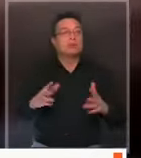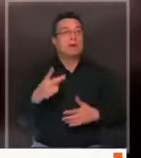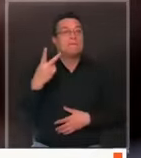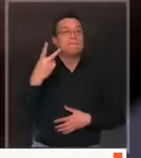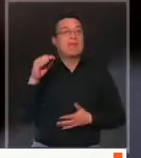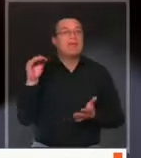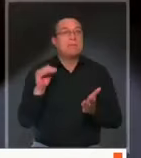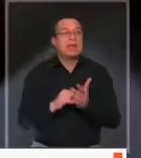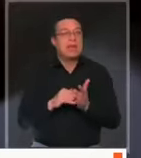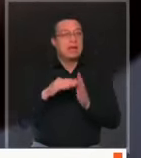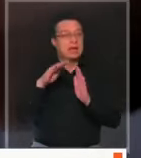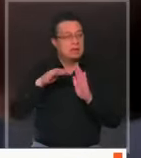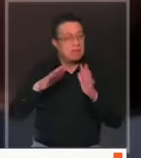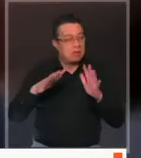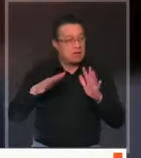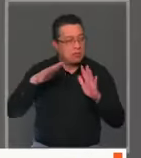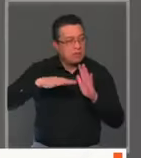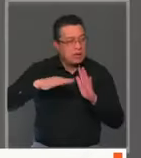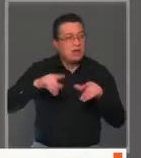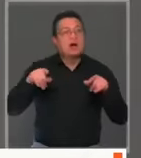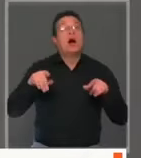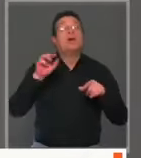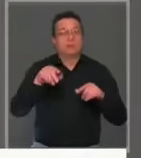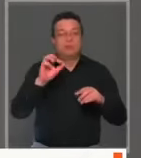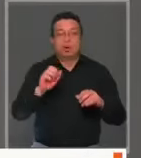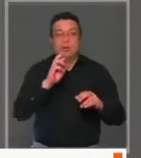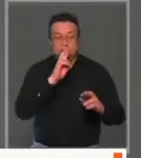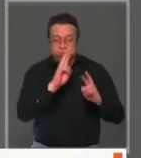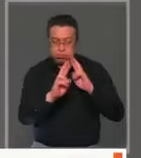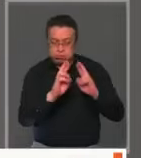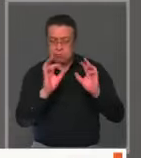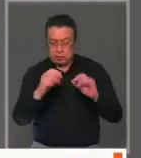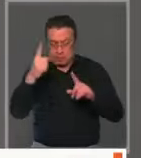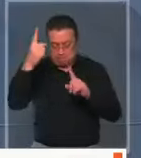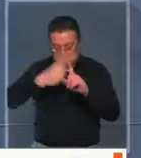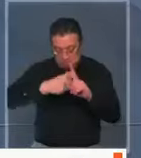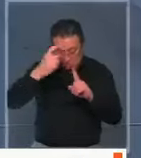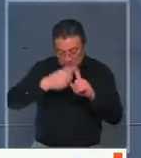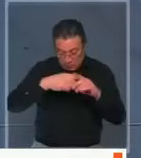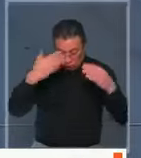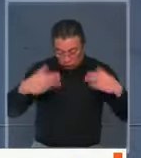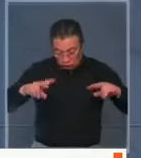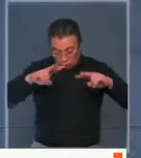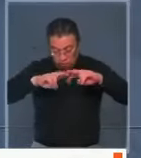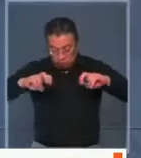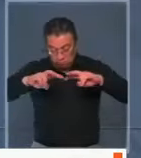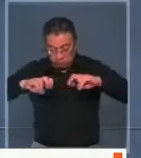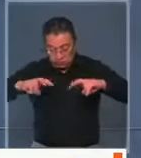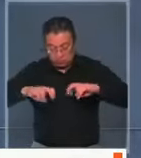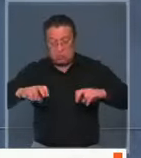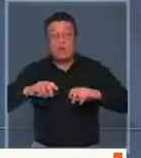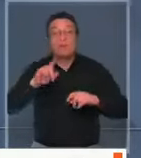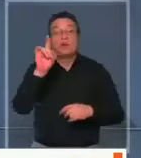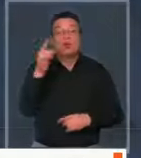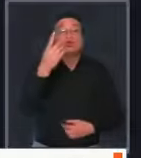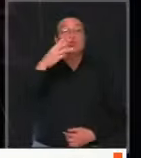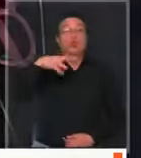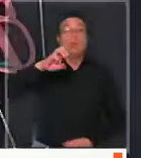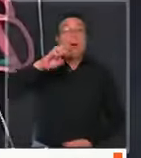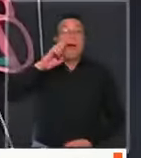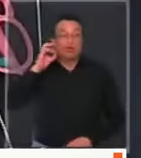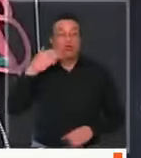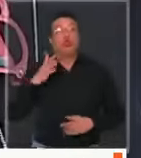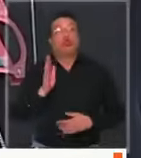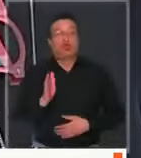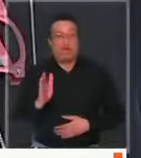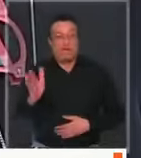20.000. Un rápido análisis y respuesta para una situación que llevaba meses bajo investigación y con un sumario todavía en curso.